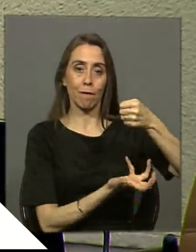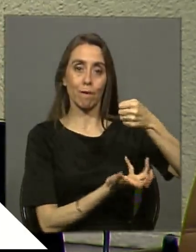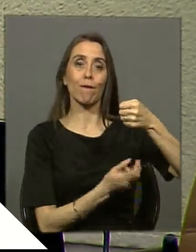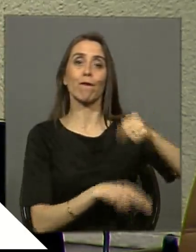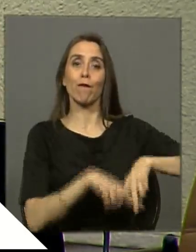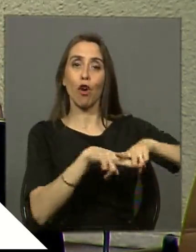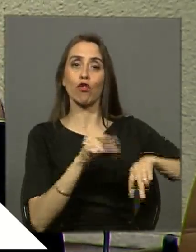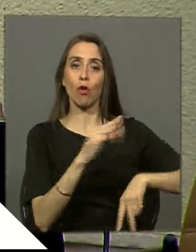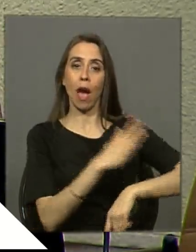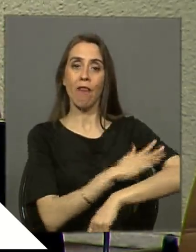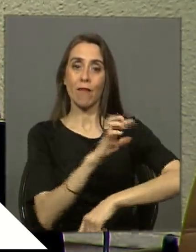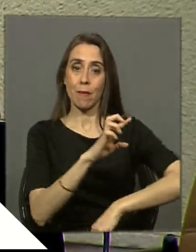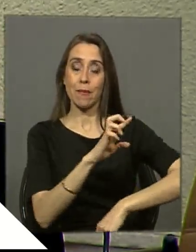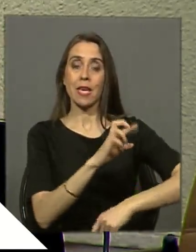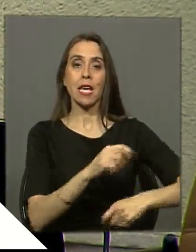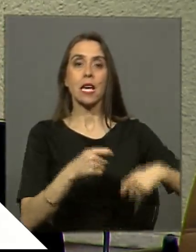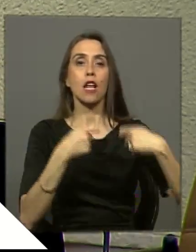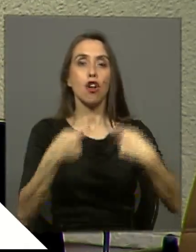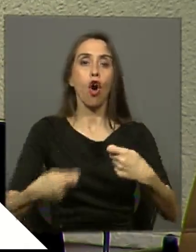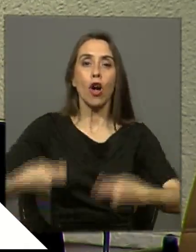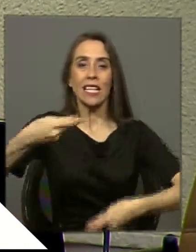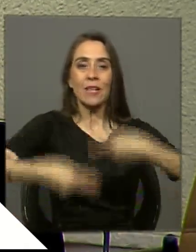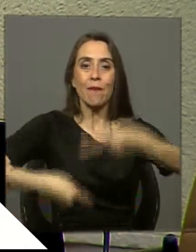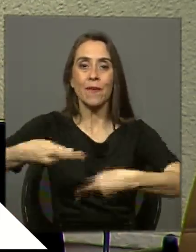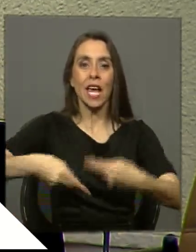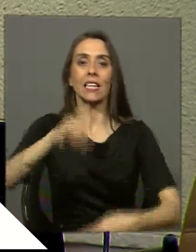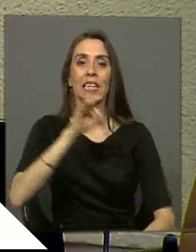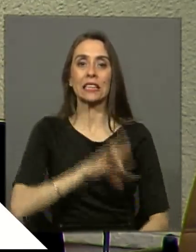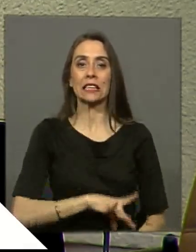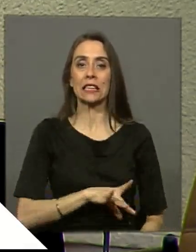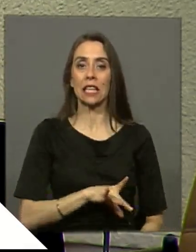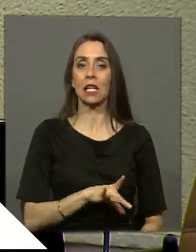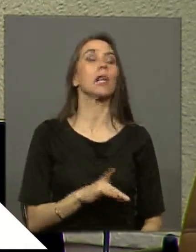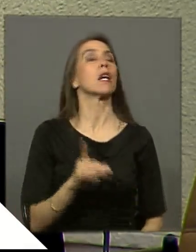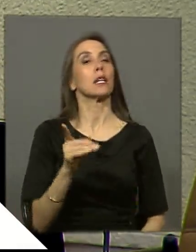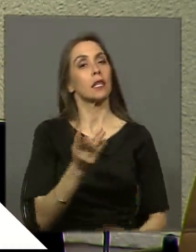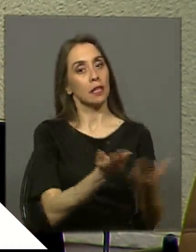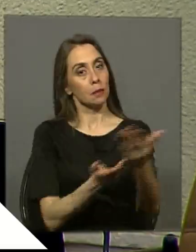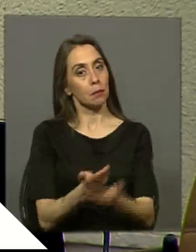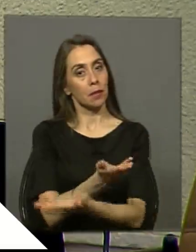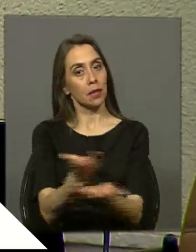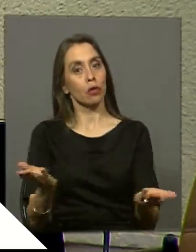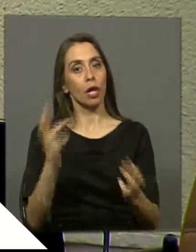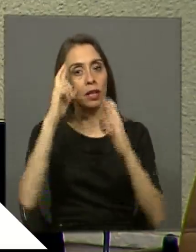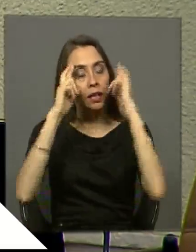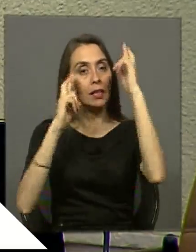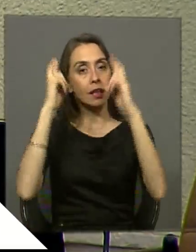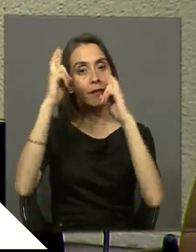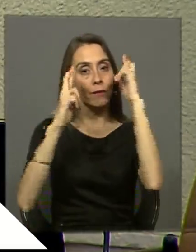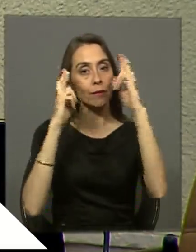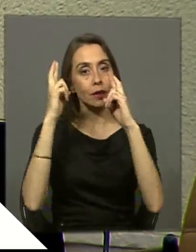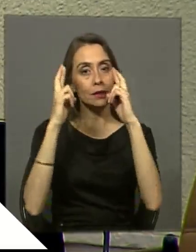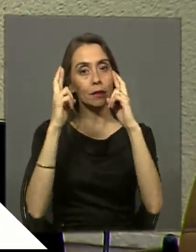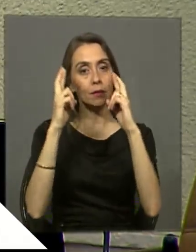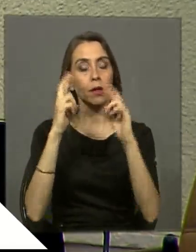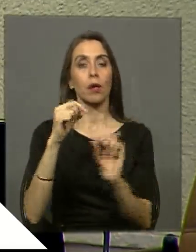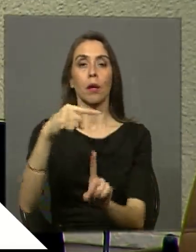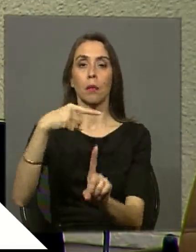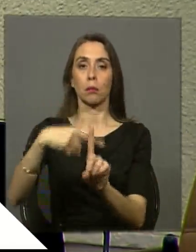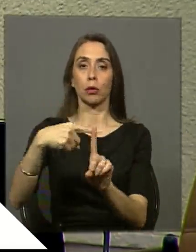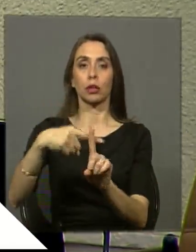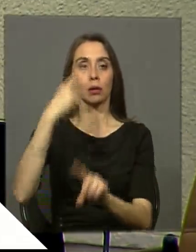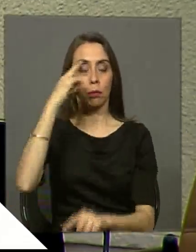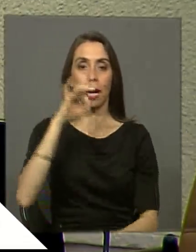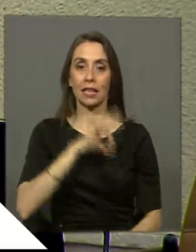y en consecuencia yo invito a los colegas a reflexionar sobre este punto es positivo para